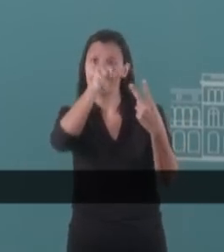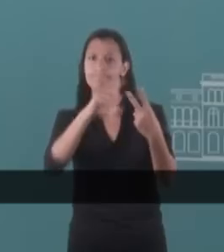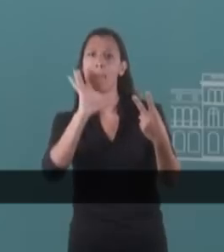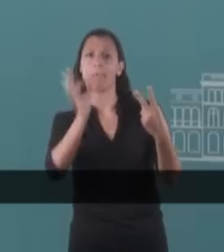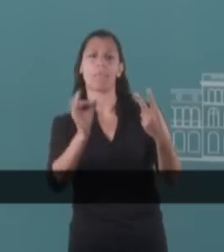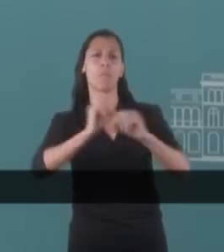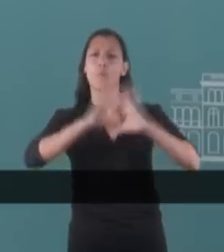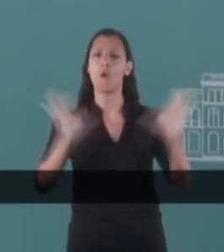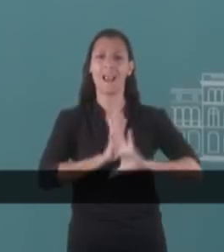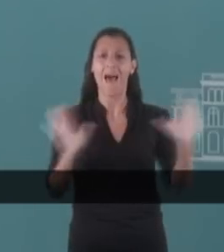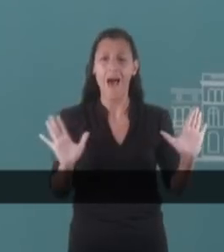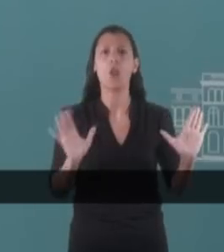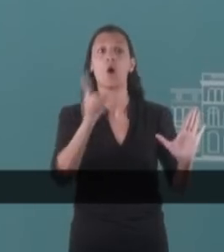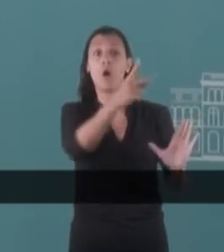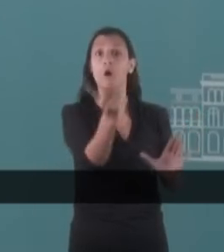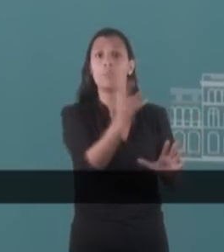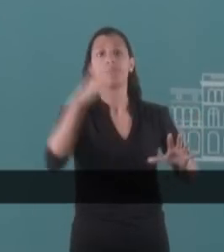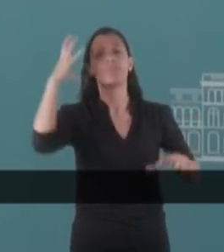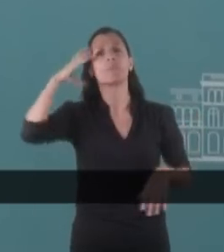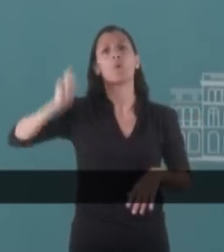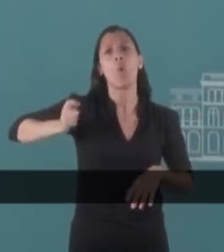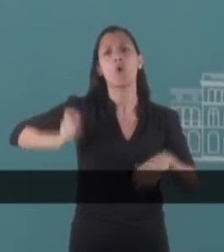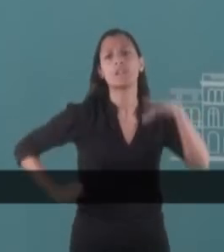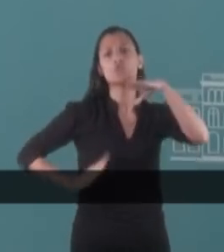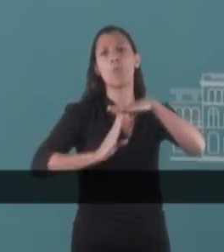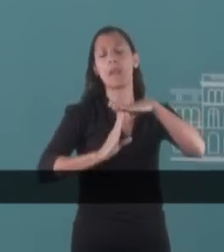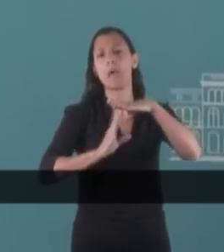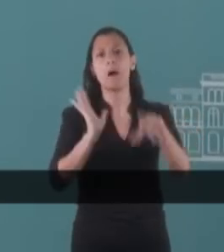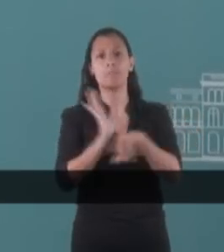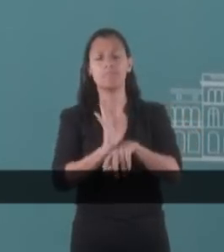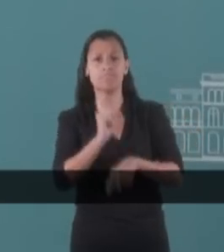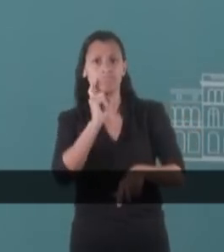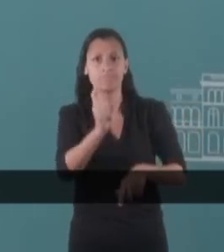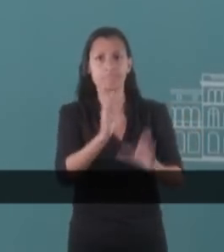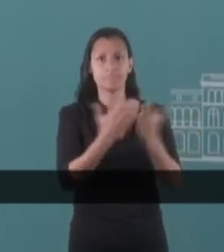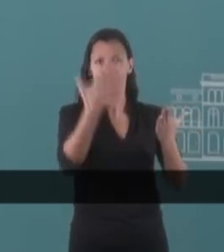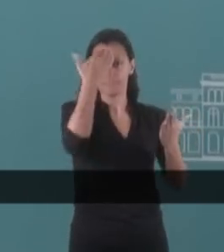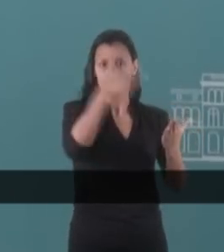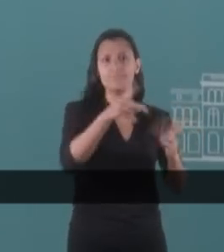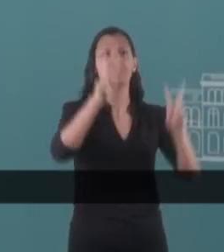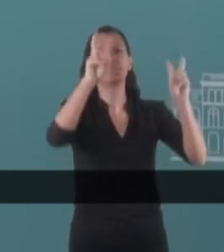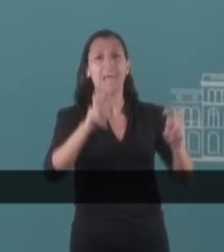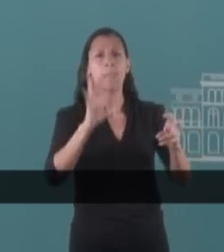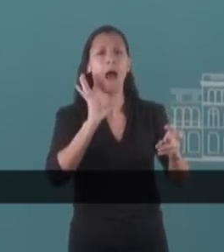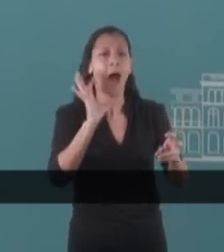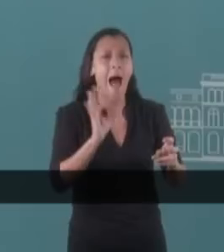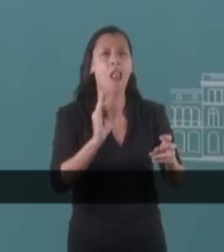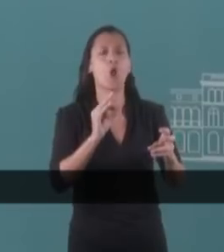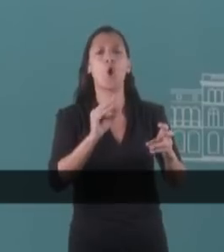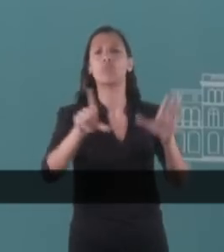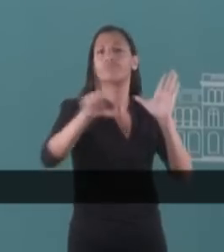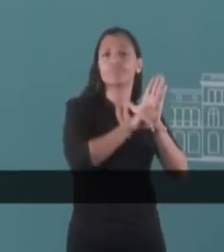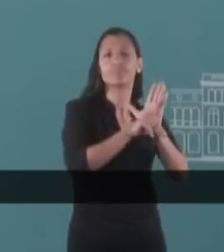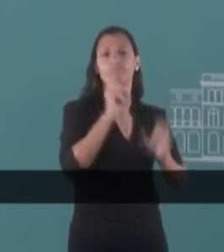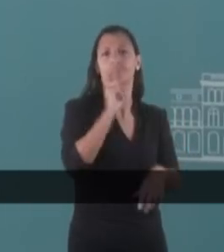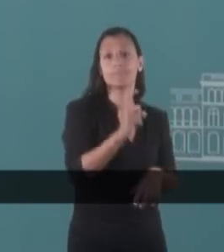claramente, rompiendo la división de poderes, la Corte intervino en un caso sobre el Poder Legislativo con respecto a la al Consejo de la